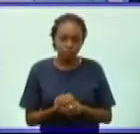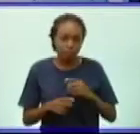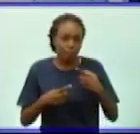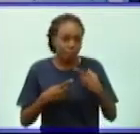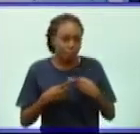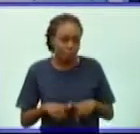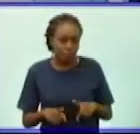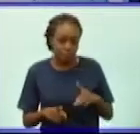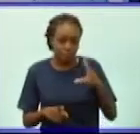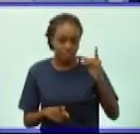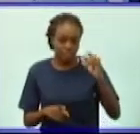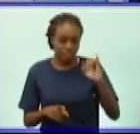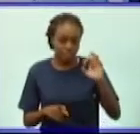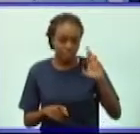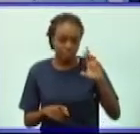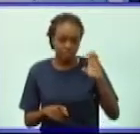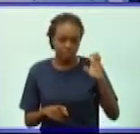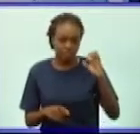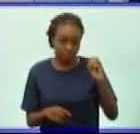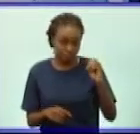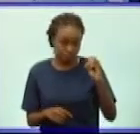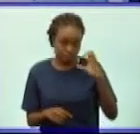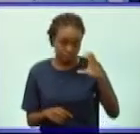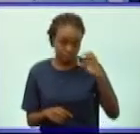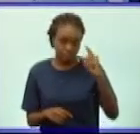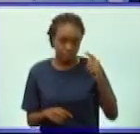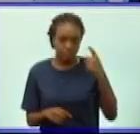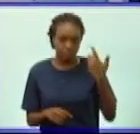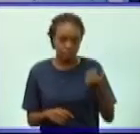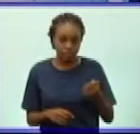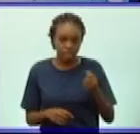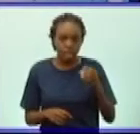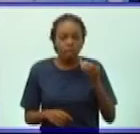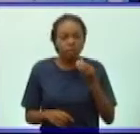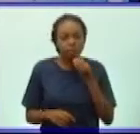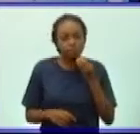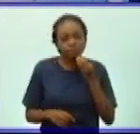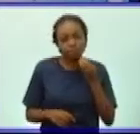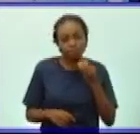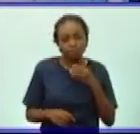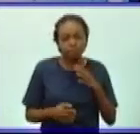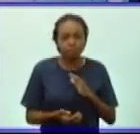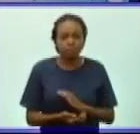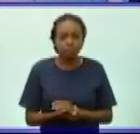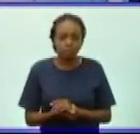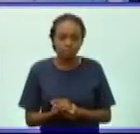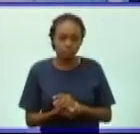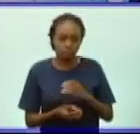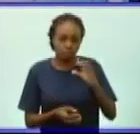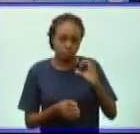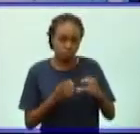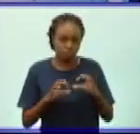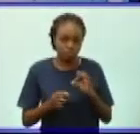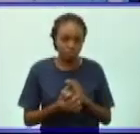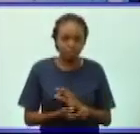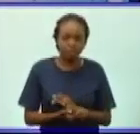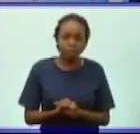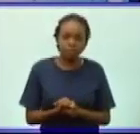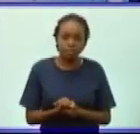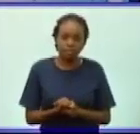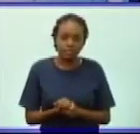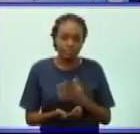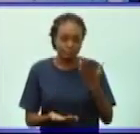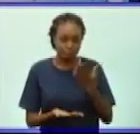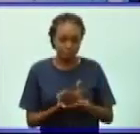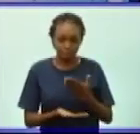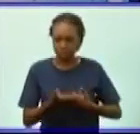las directas, como vemos, hay algunos instrumentos de medición, los analógicos y los digitales. En clases,